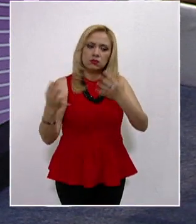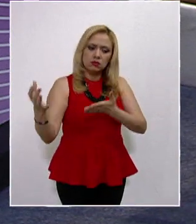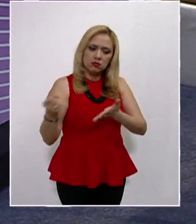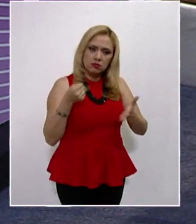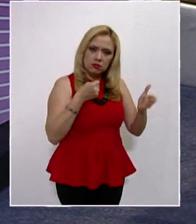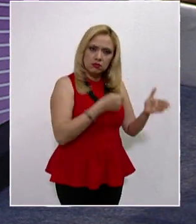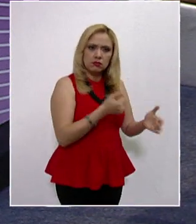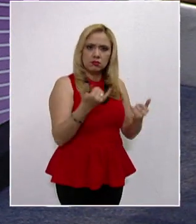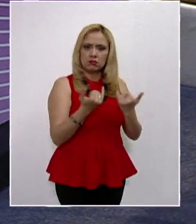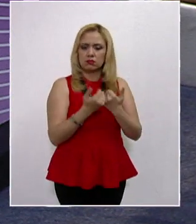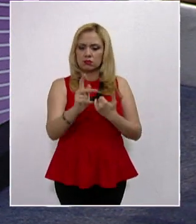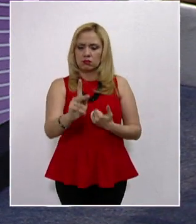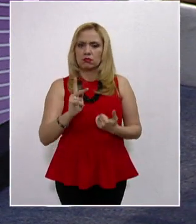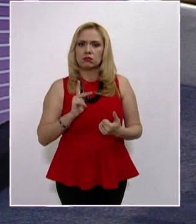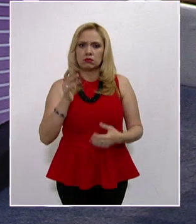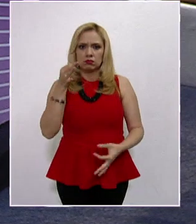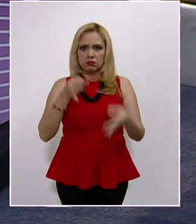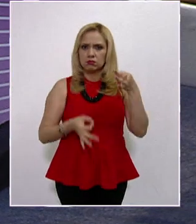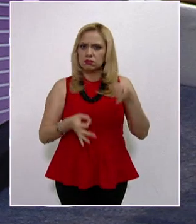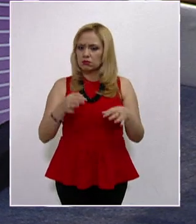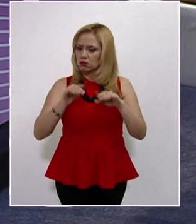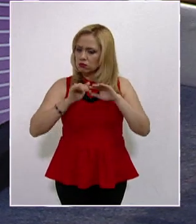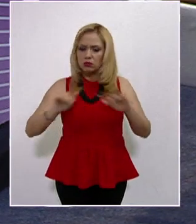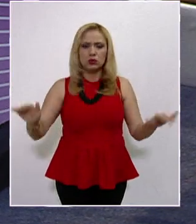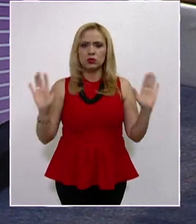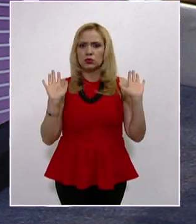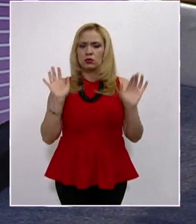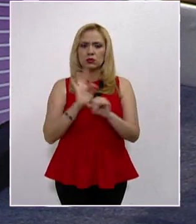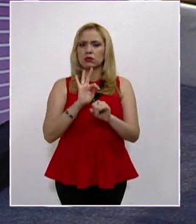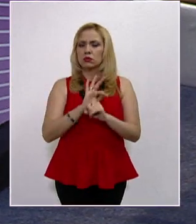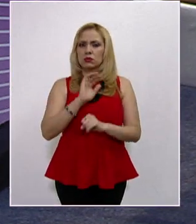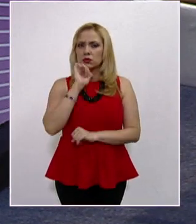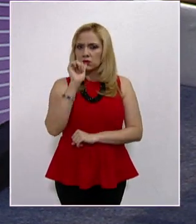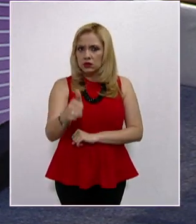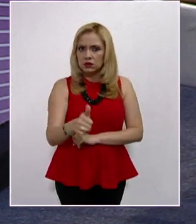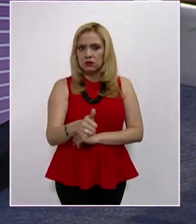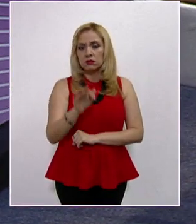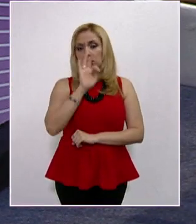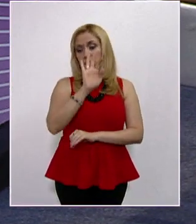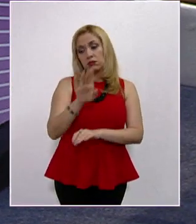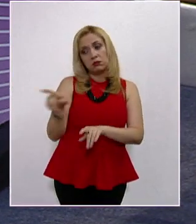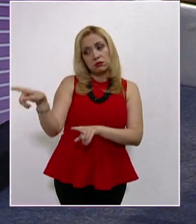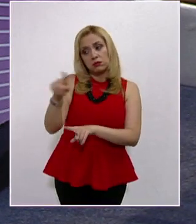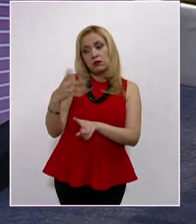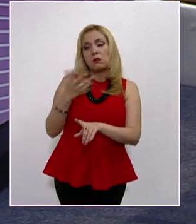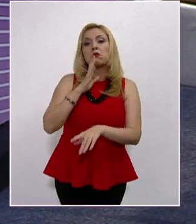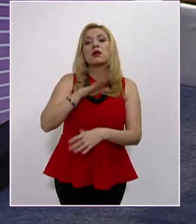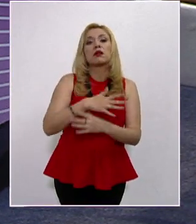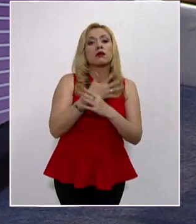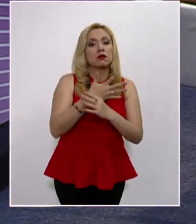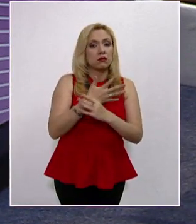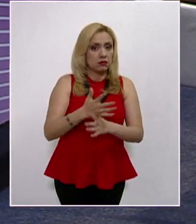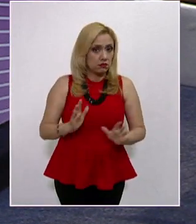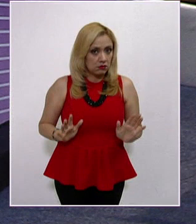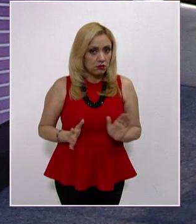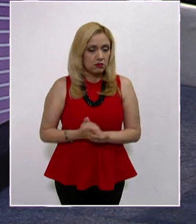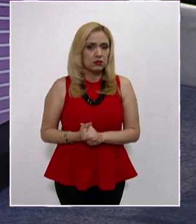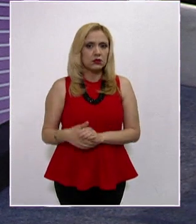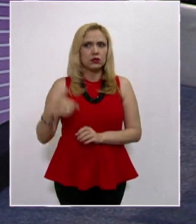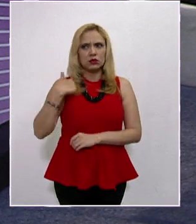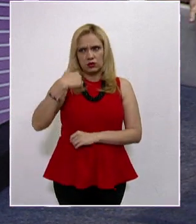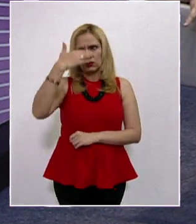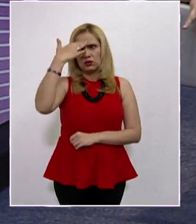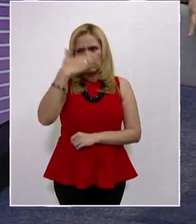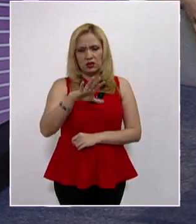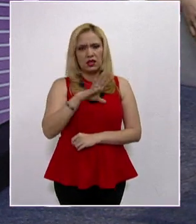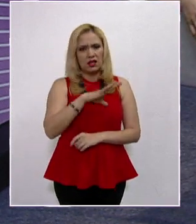de un procesamiento y juzgamiento imparcial de los delitos que se le acusan a sus miembros. Sé que hay